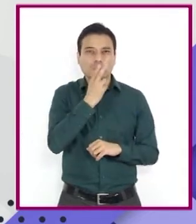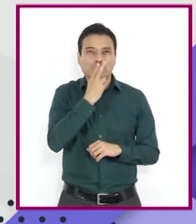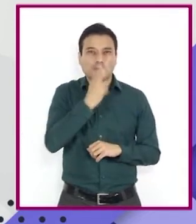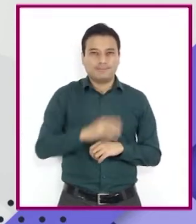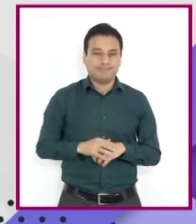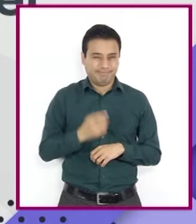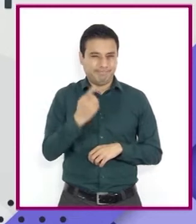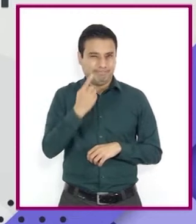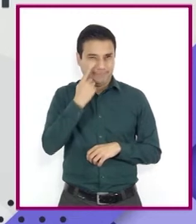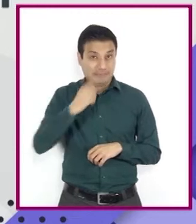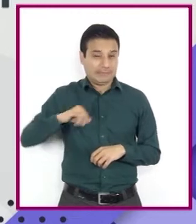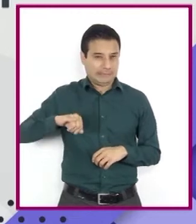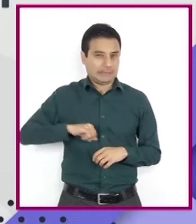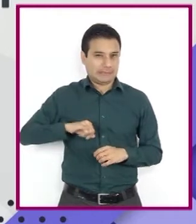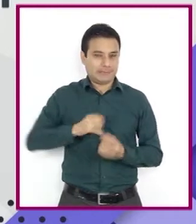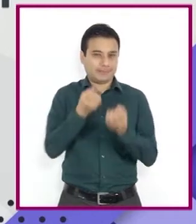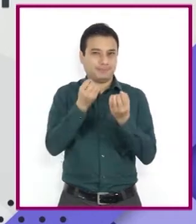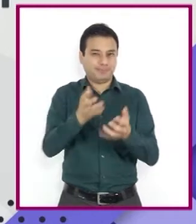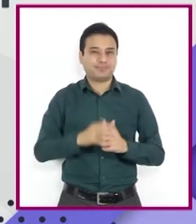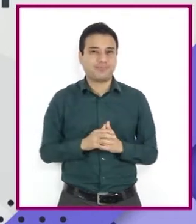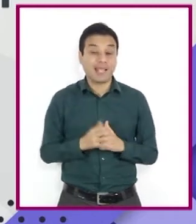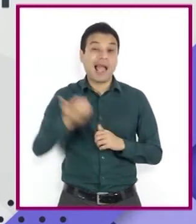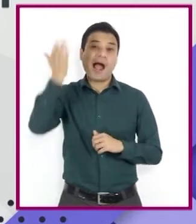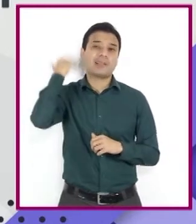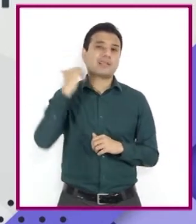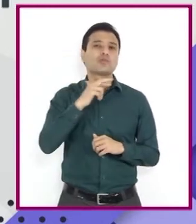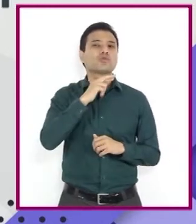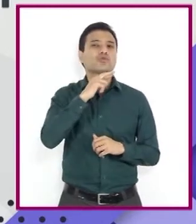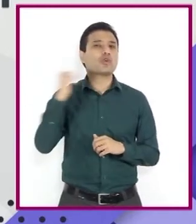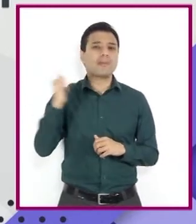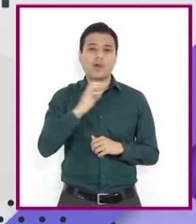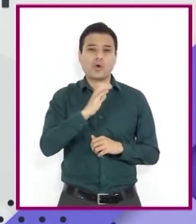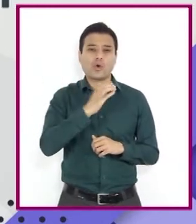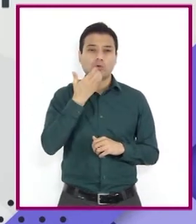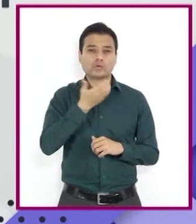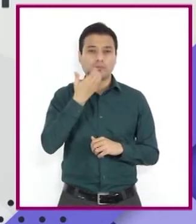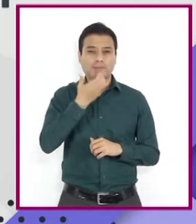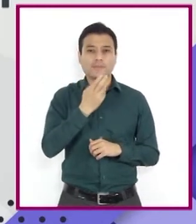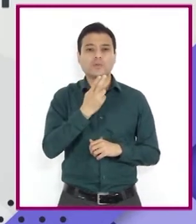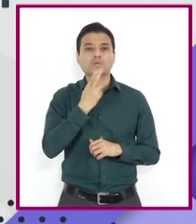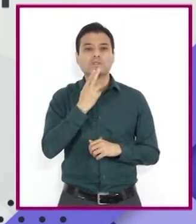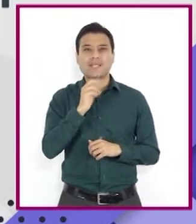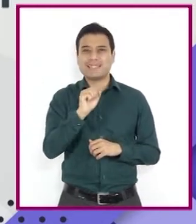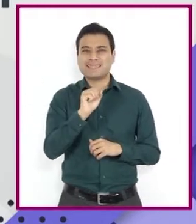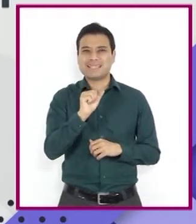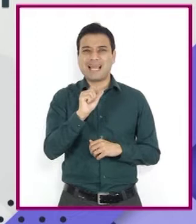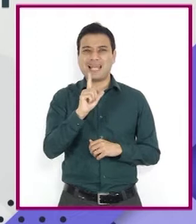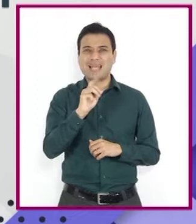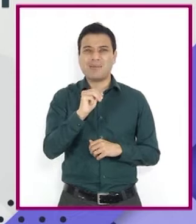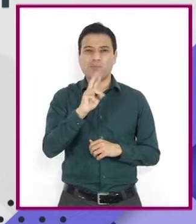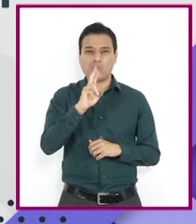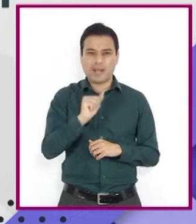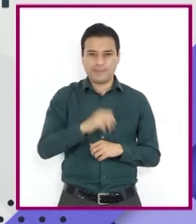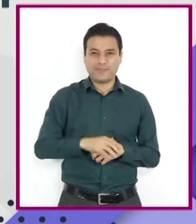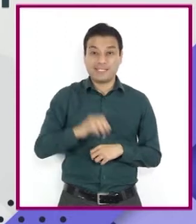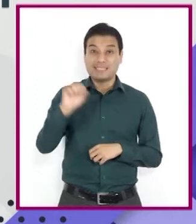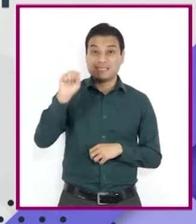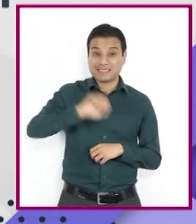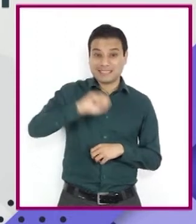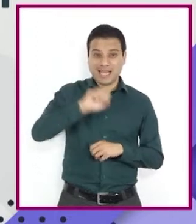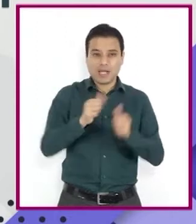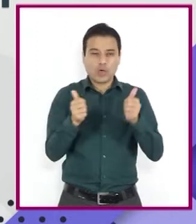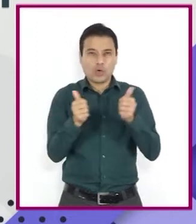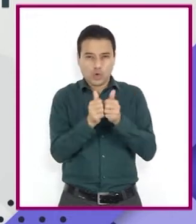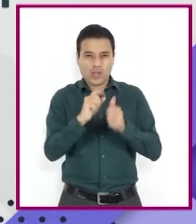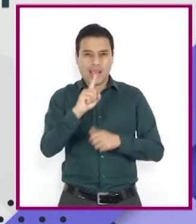Dato curioso: los romanos introdujeron la salmuera, sal disuelta en agua a más de 5% de